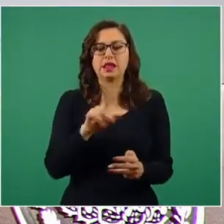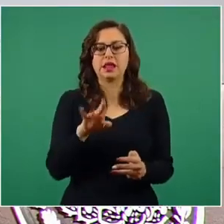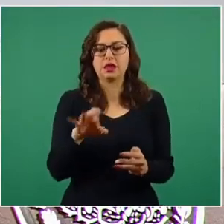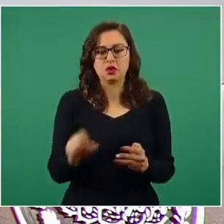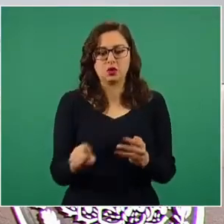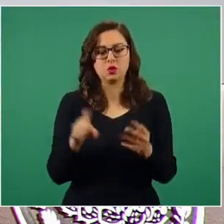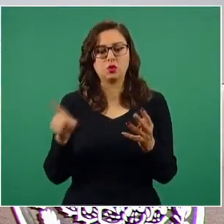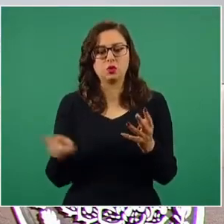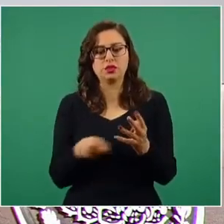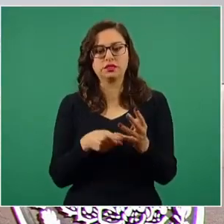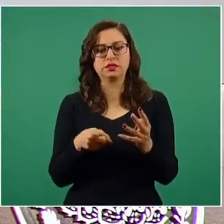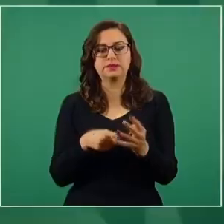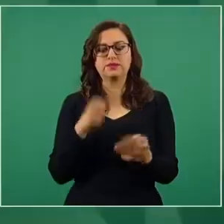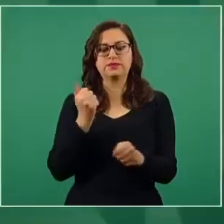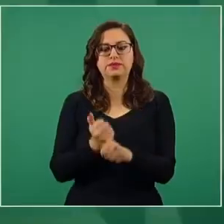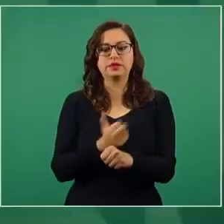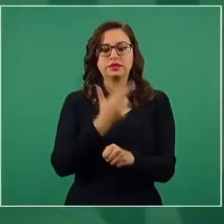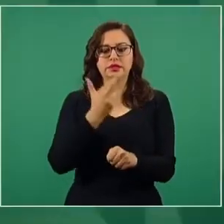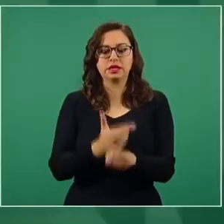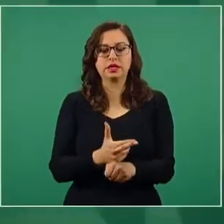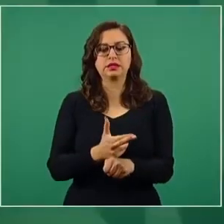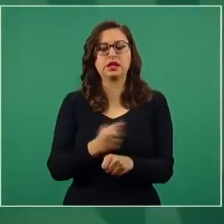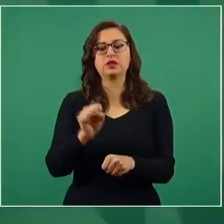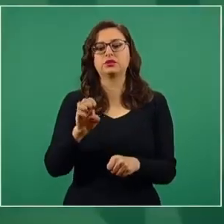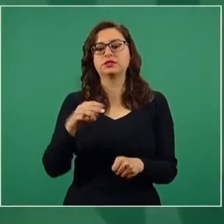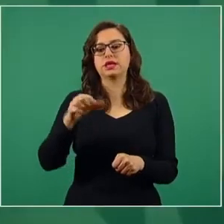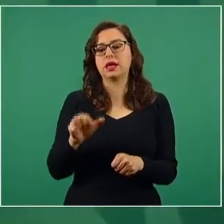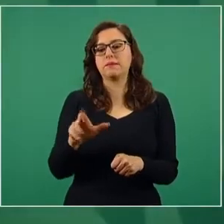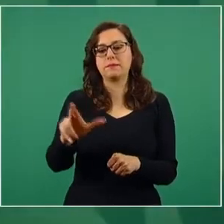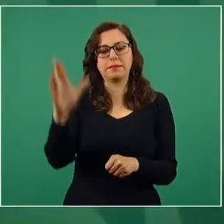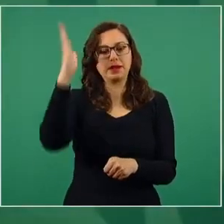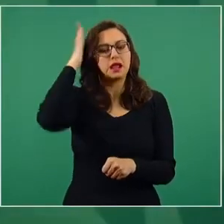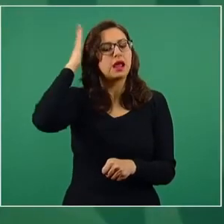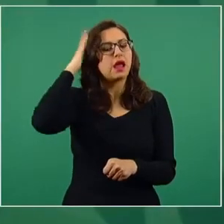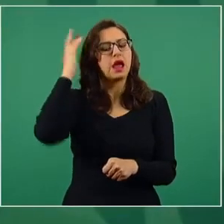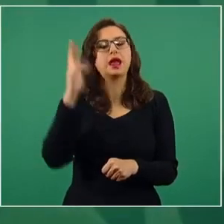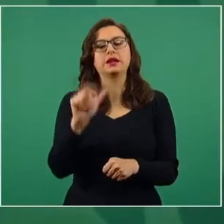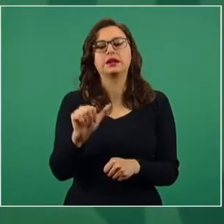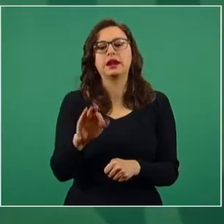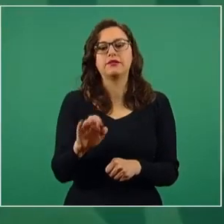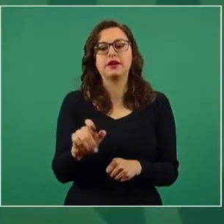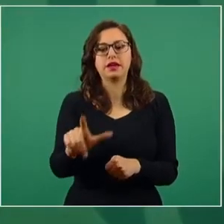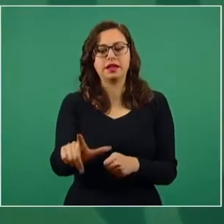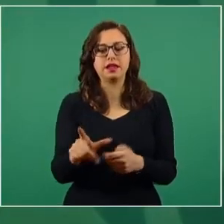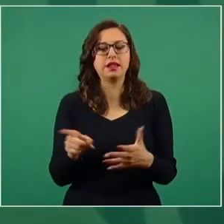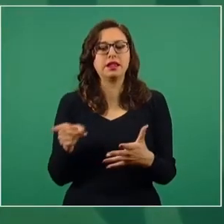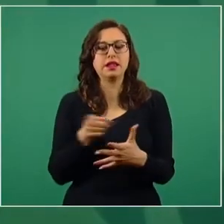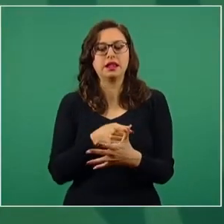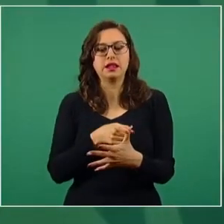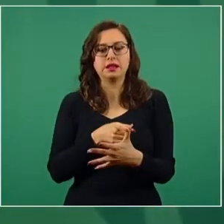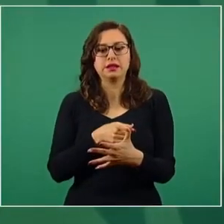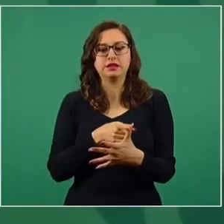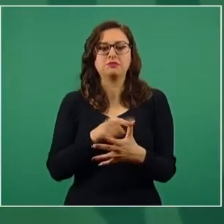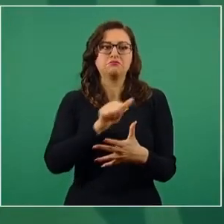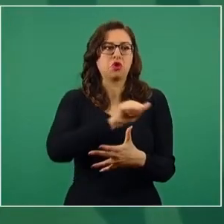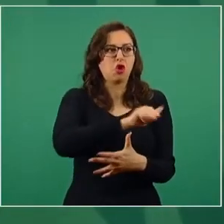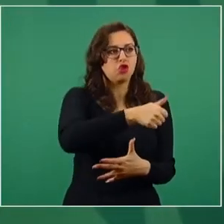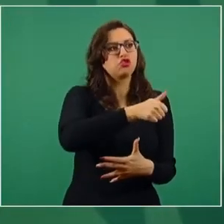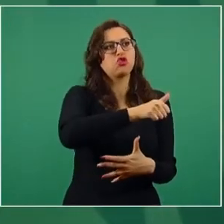Sandoval, el secretario de Marina, almirante Rafael Ojeda y